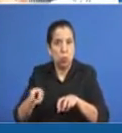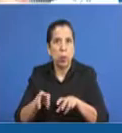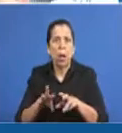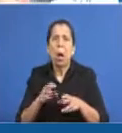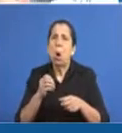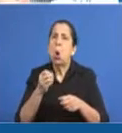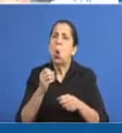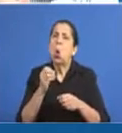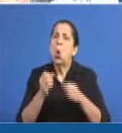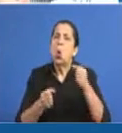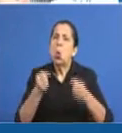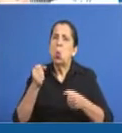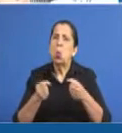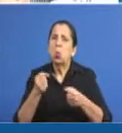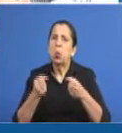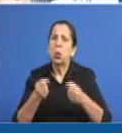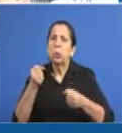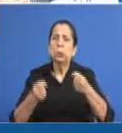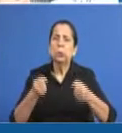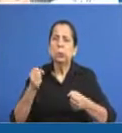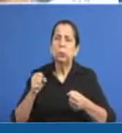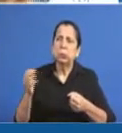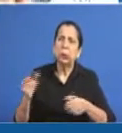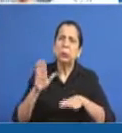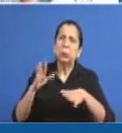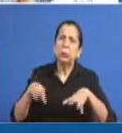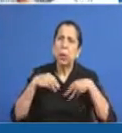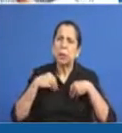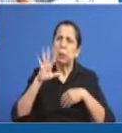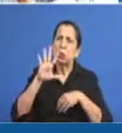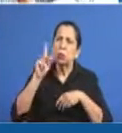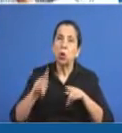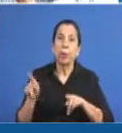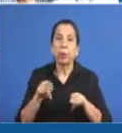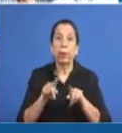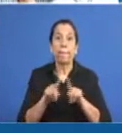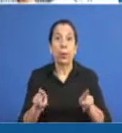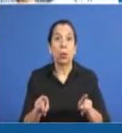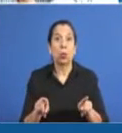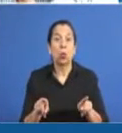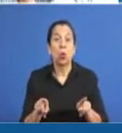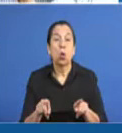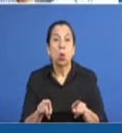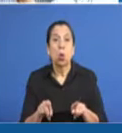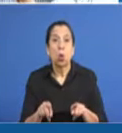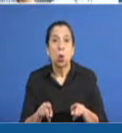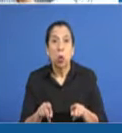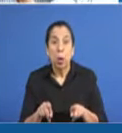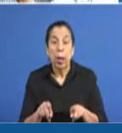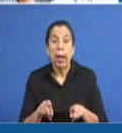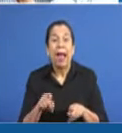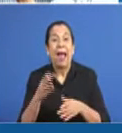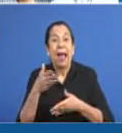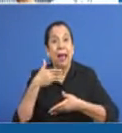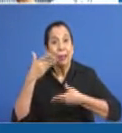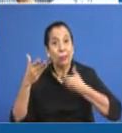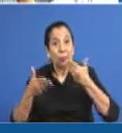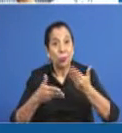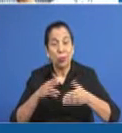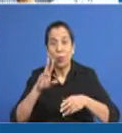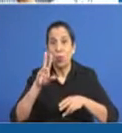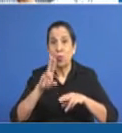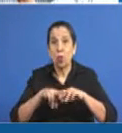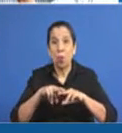podría aceptar que se suban a 5 personas. Sin embargo, hay quienes recomiendan que no se ocupen todos los puestos para mantener el distanciamiento